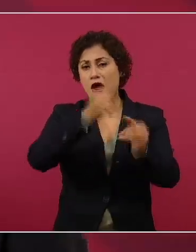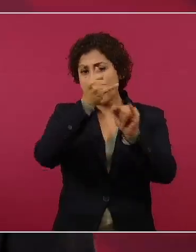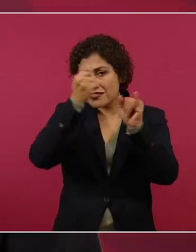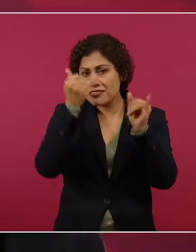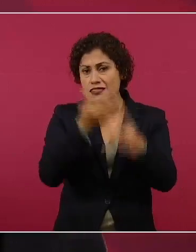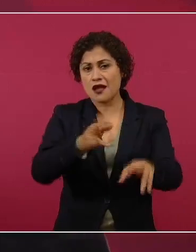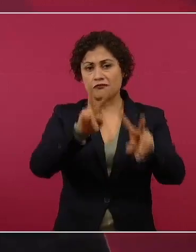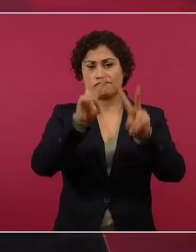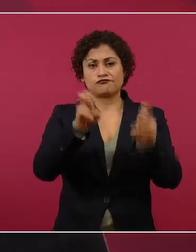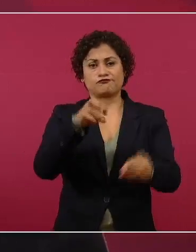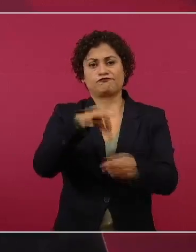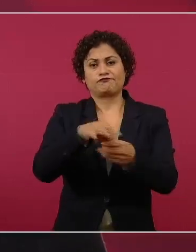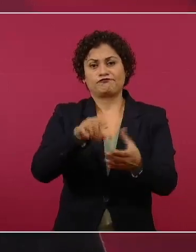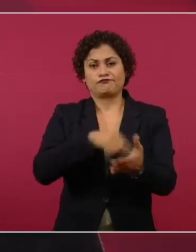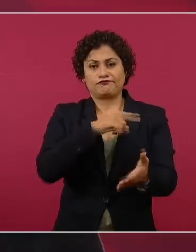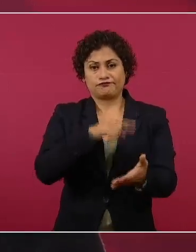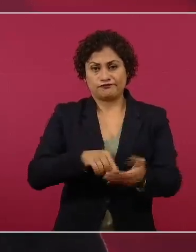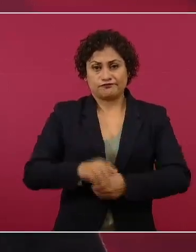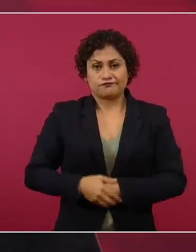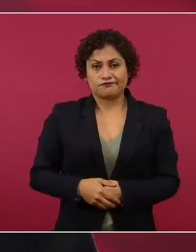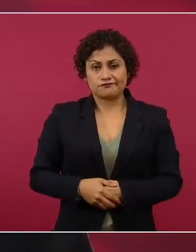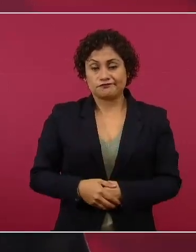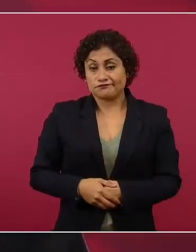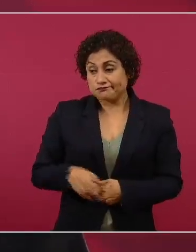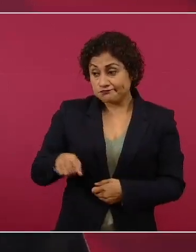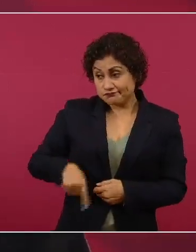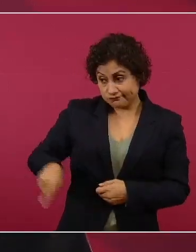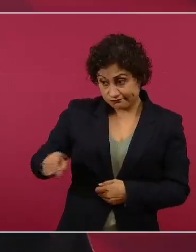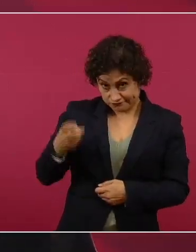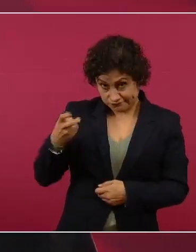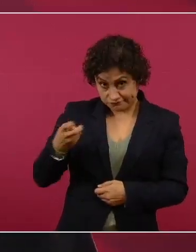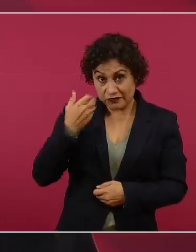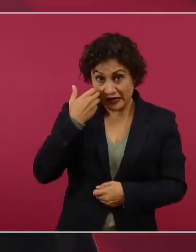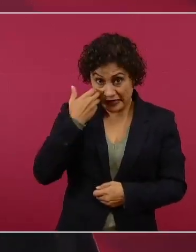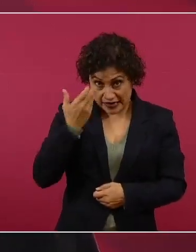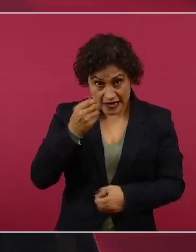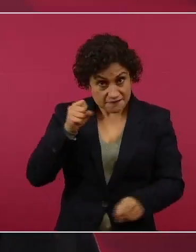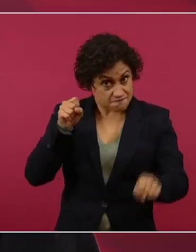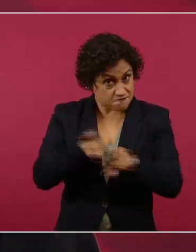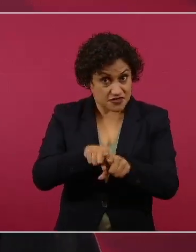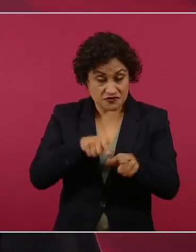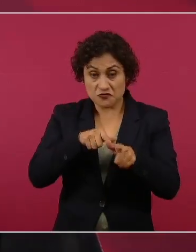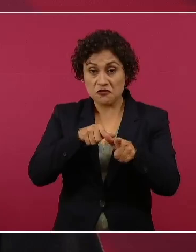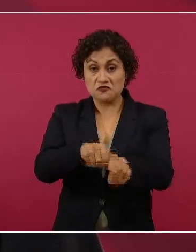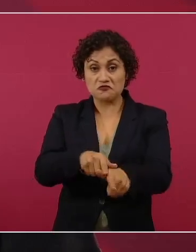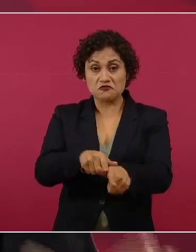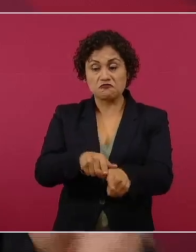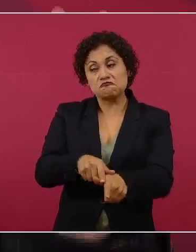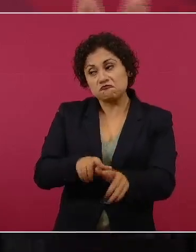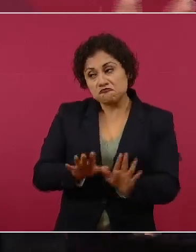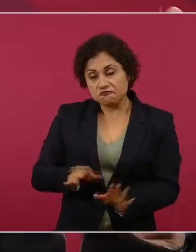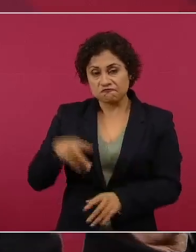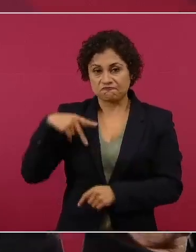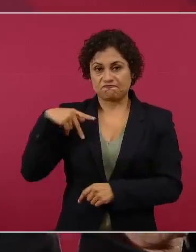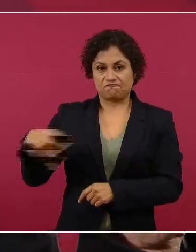y eso es lo que defendieron ahora los conservadores.